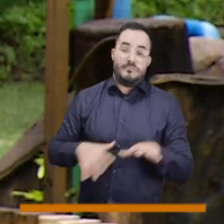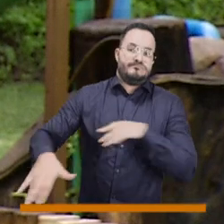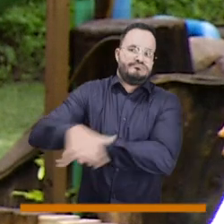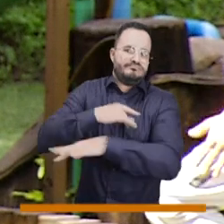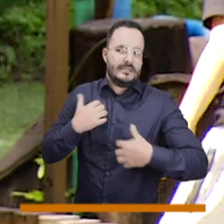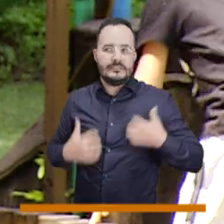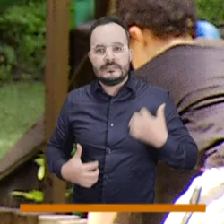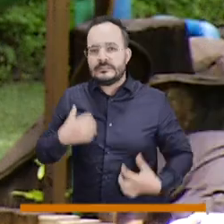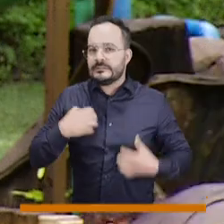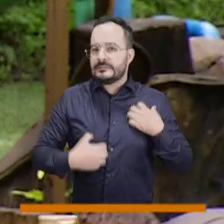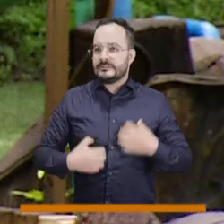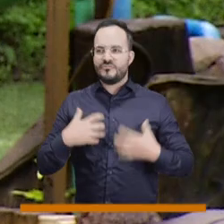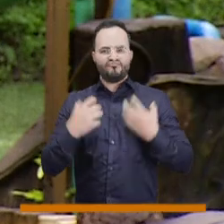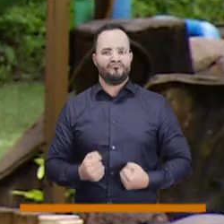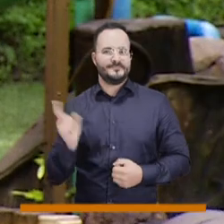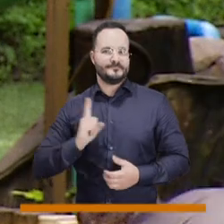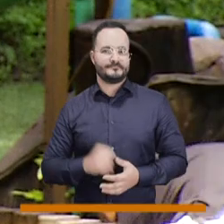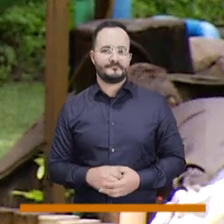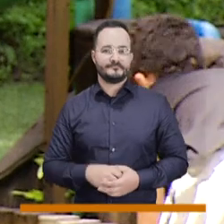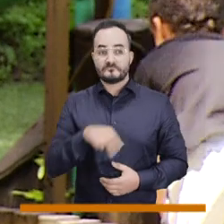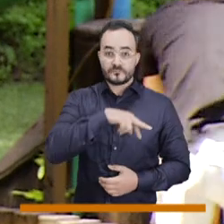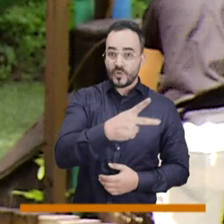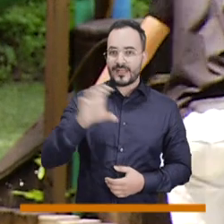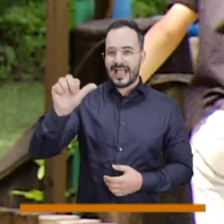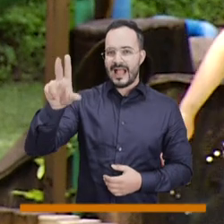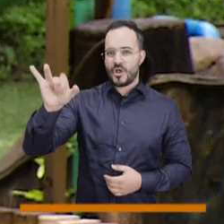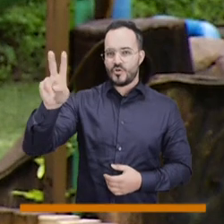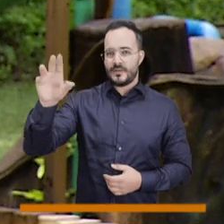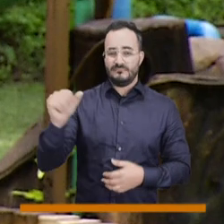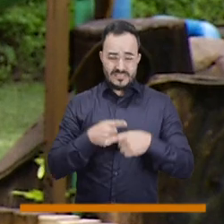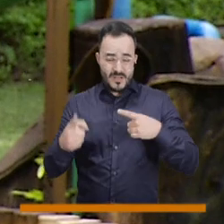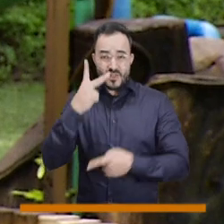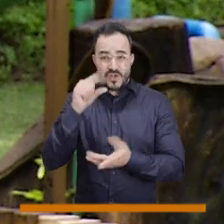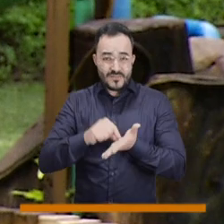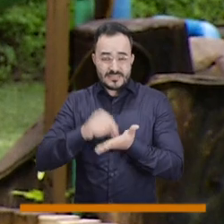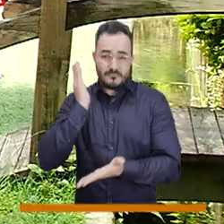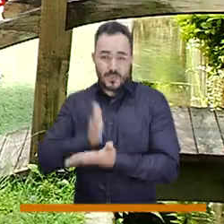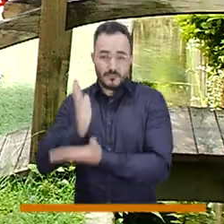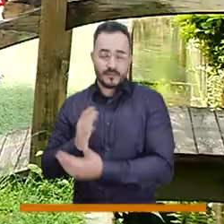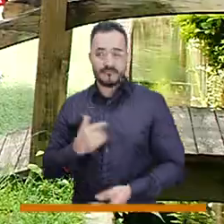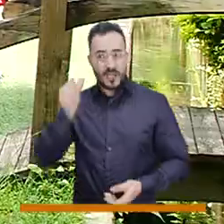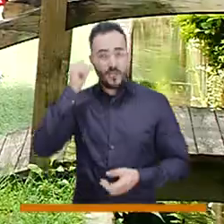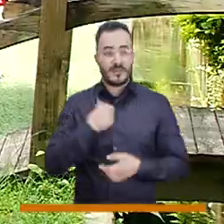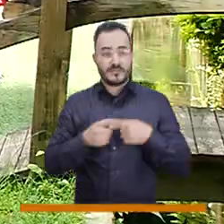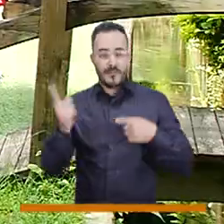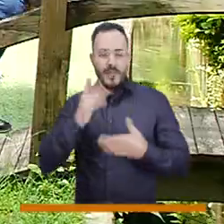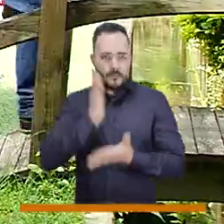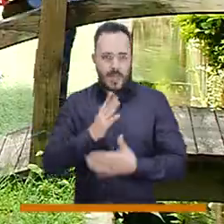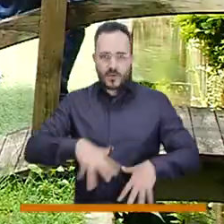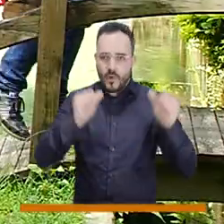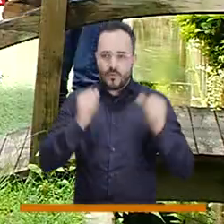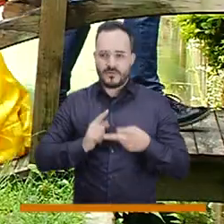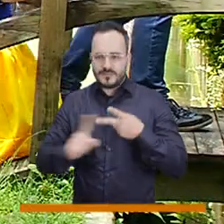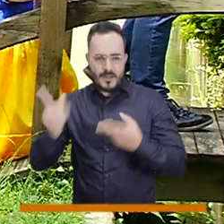no paran y la sensación de inseguridad es tremenda. También nos dice por aquí Carolina Gutiérrez: dos robos en dos semanas. Una semana